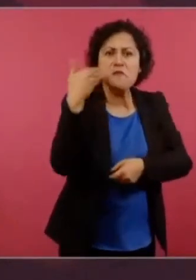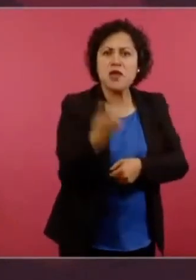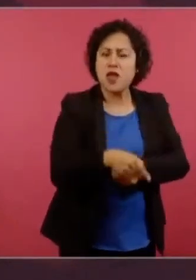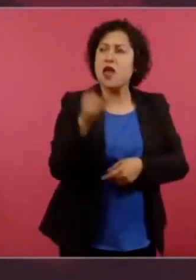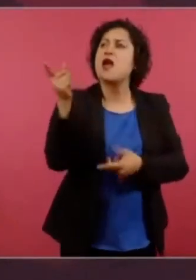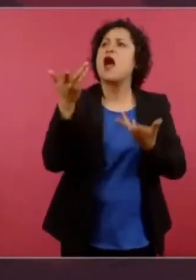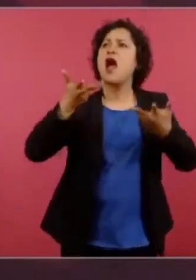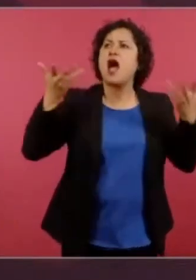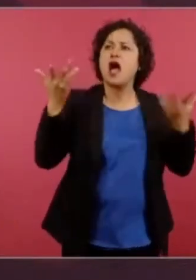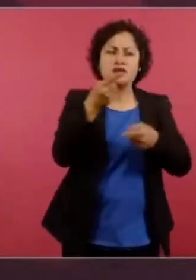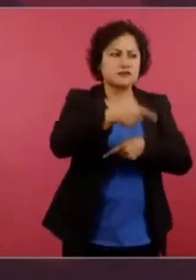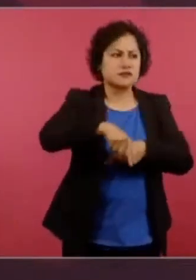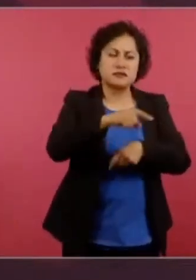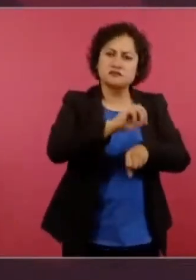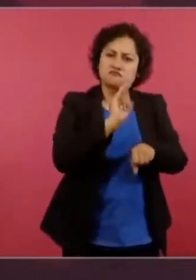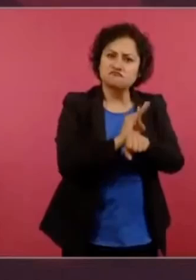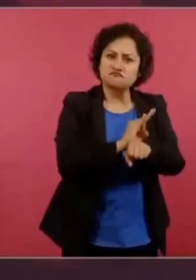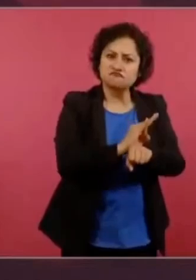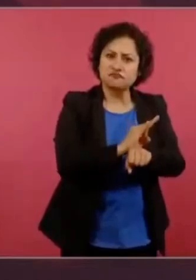y se aclare eso,